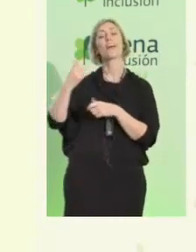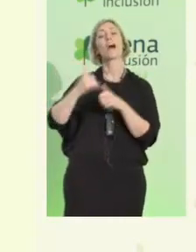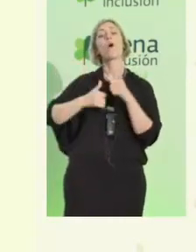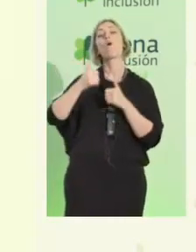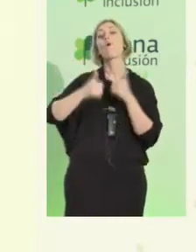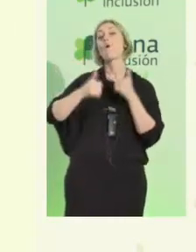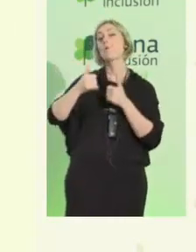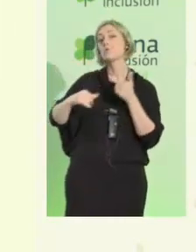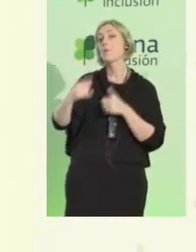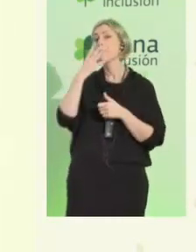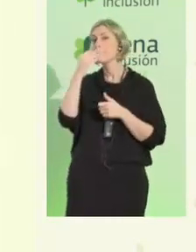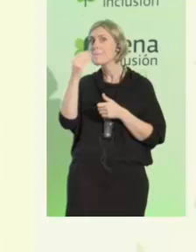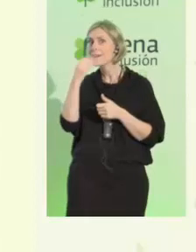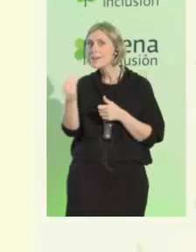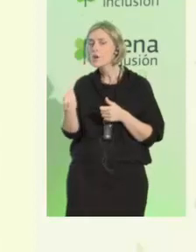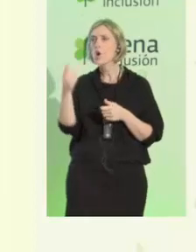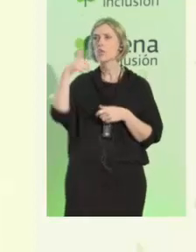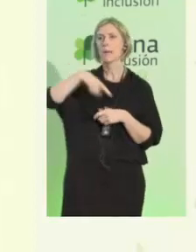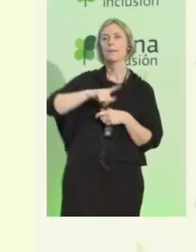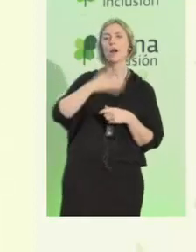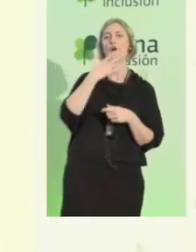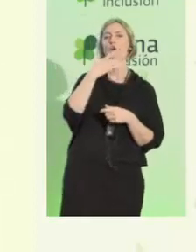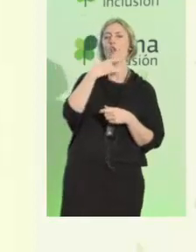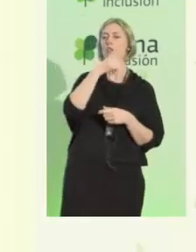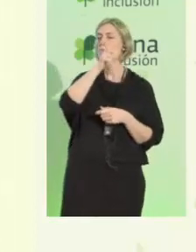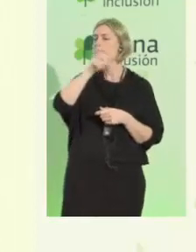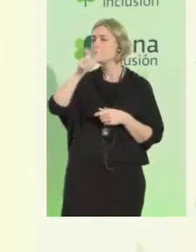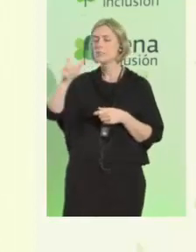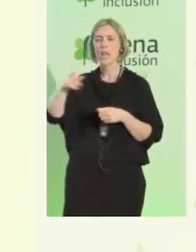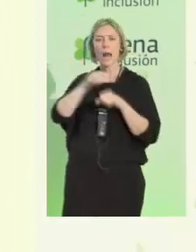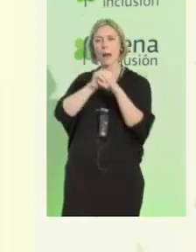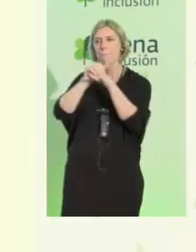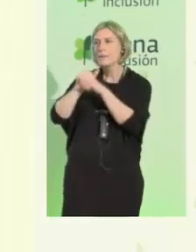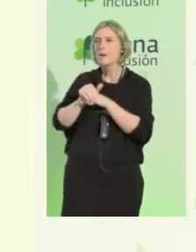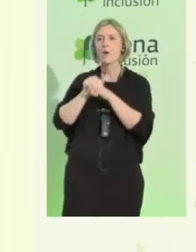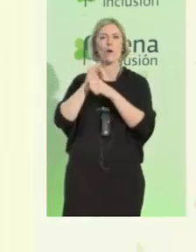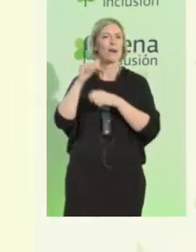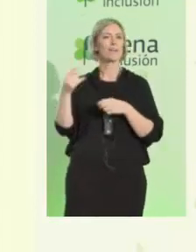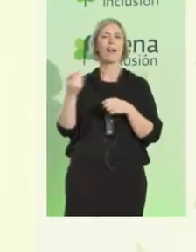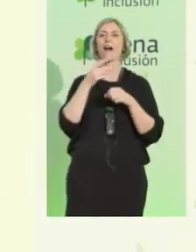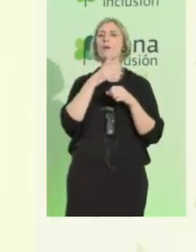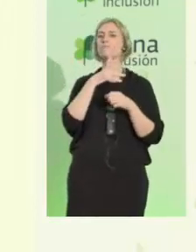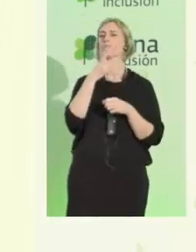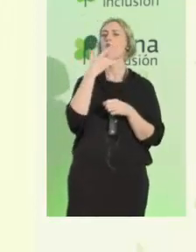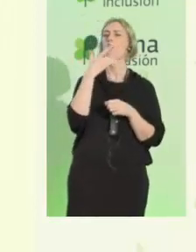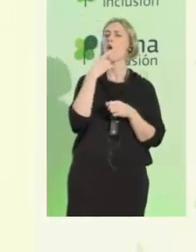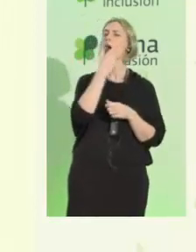perros, conocía a gente del vecindario, amigos, tenía muchísimos conocidos.